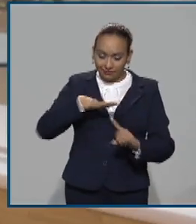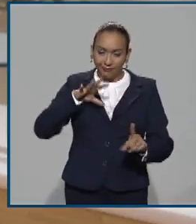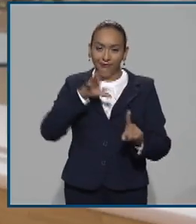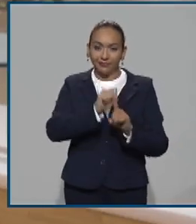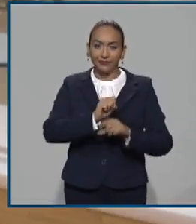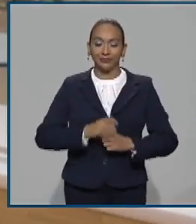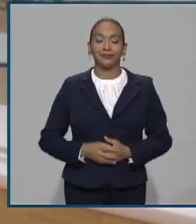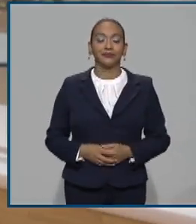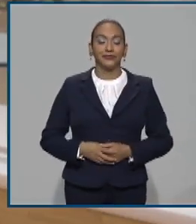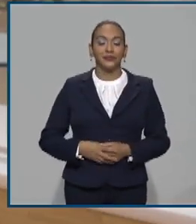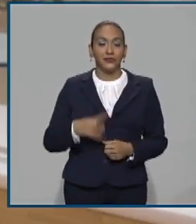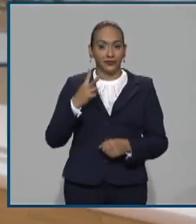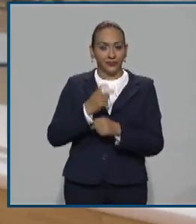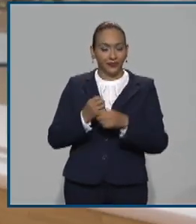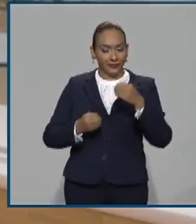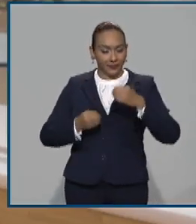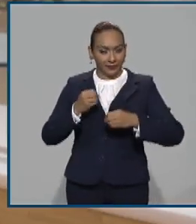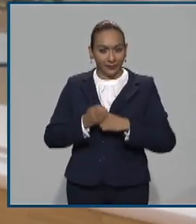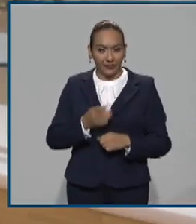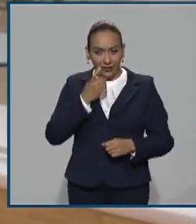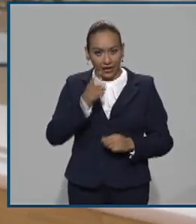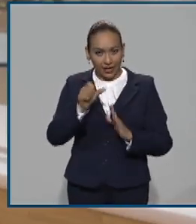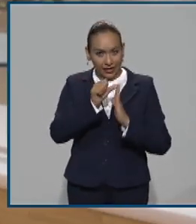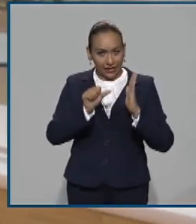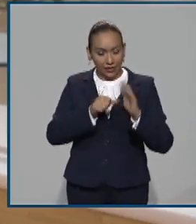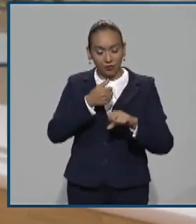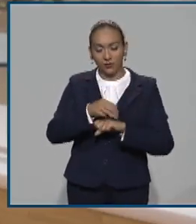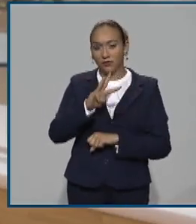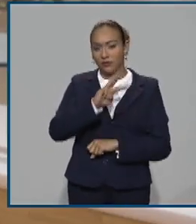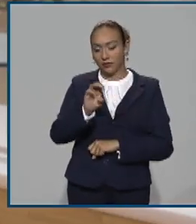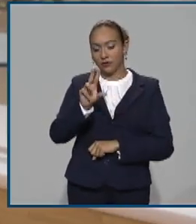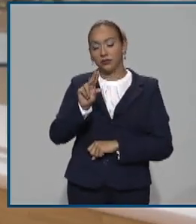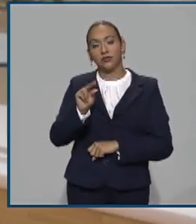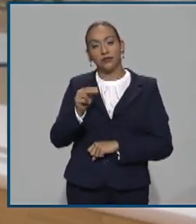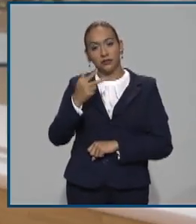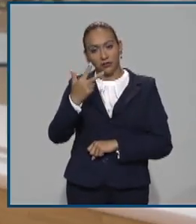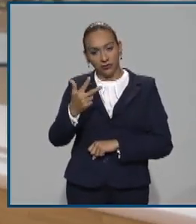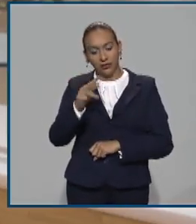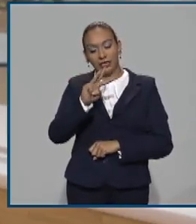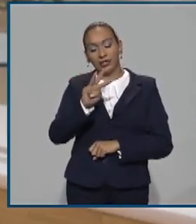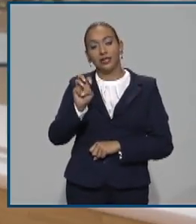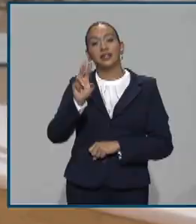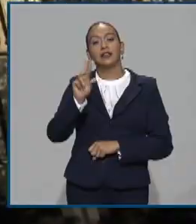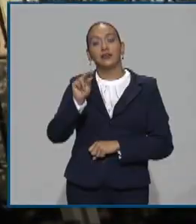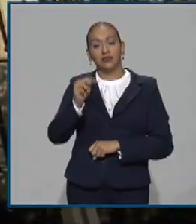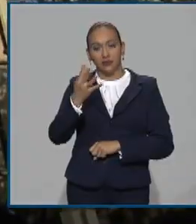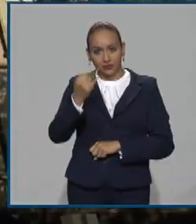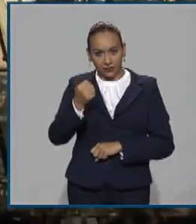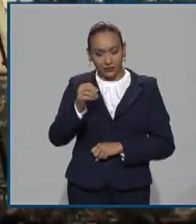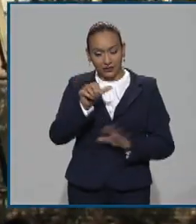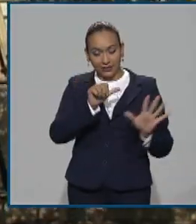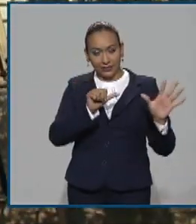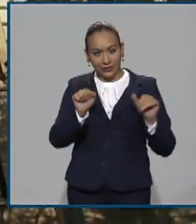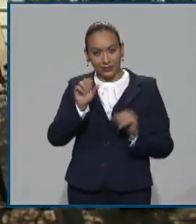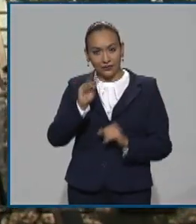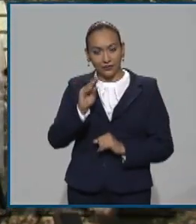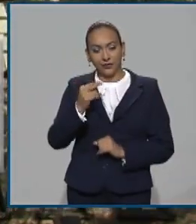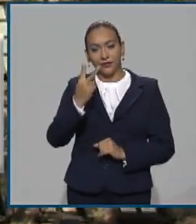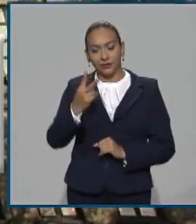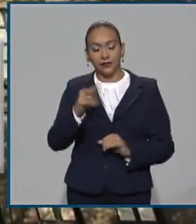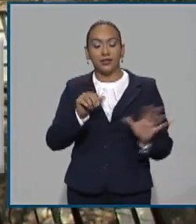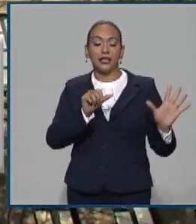La segunda sala de la Corte determinó que los artículos 388, 389, 692